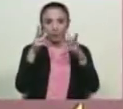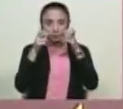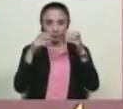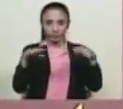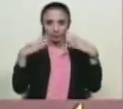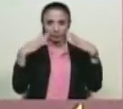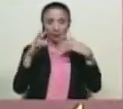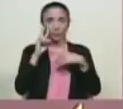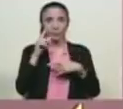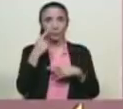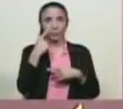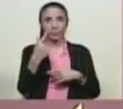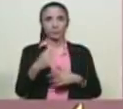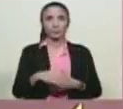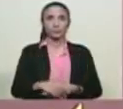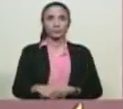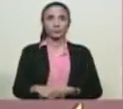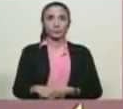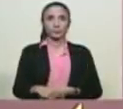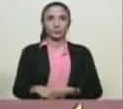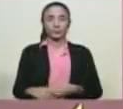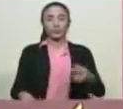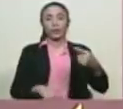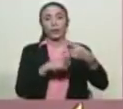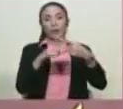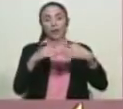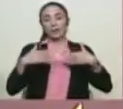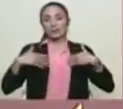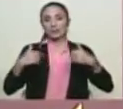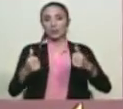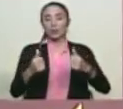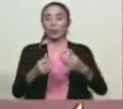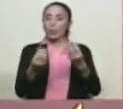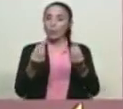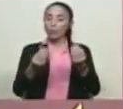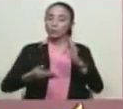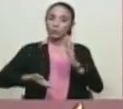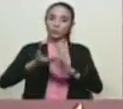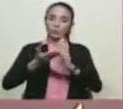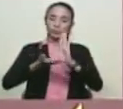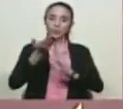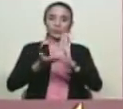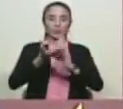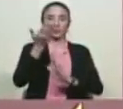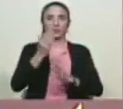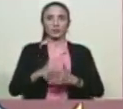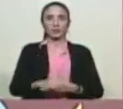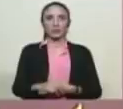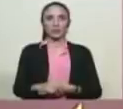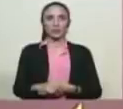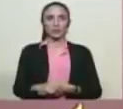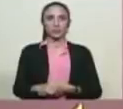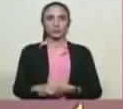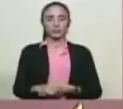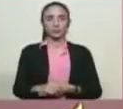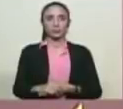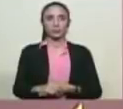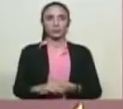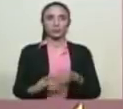bien, el módulo de salud, podemos hacer mucho más, podemos hacer más con